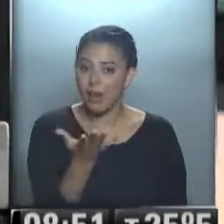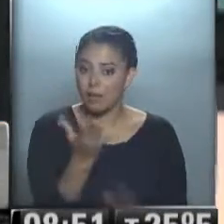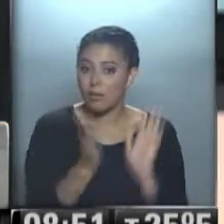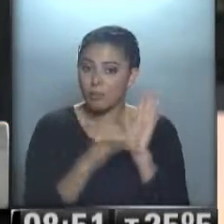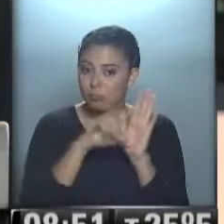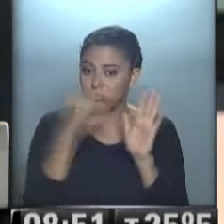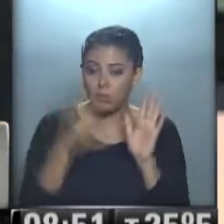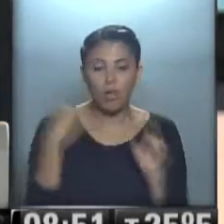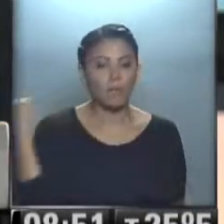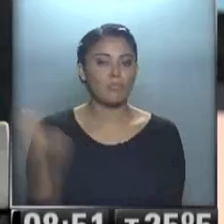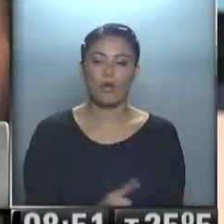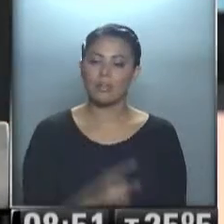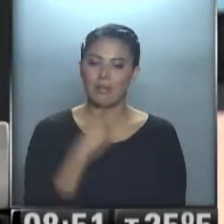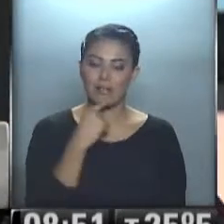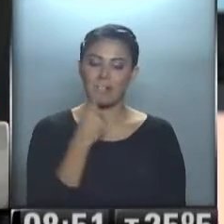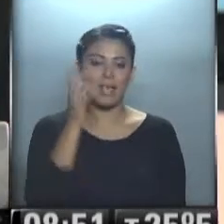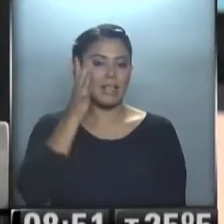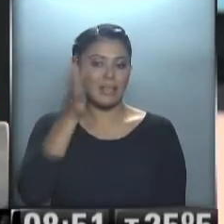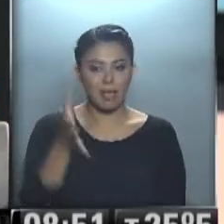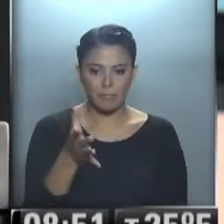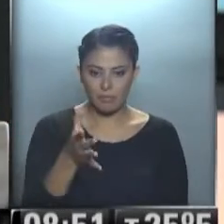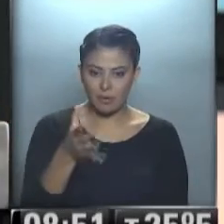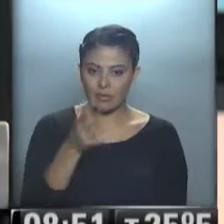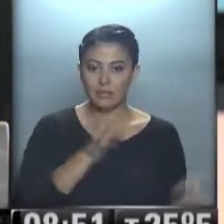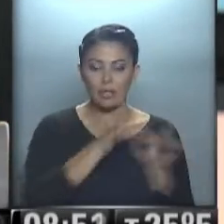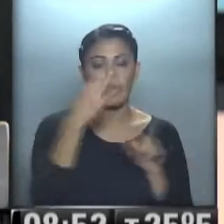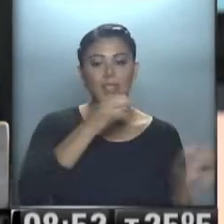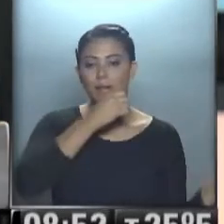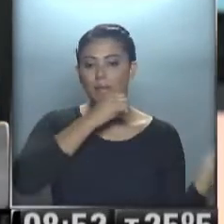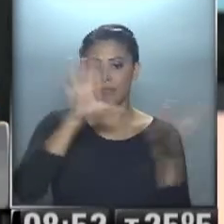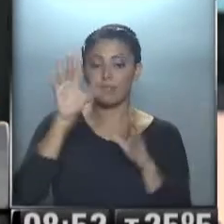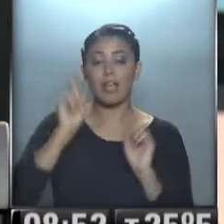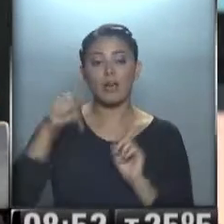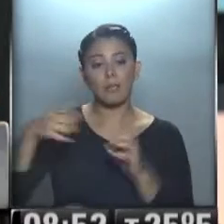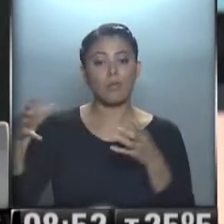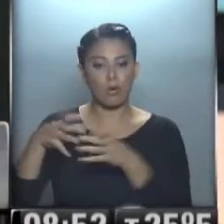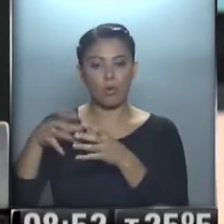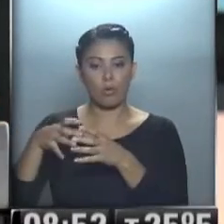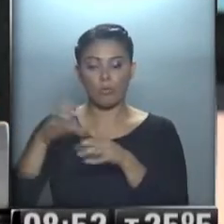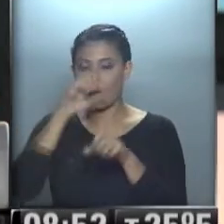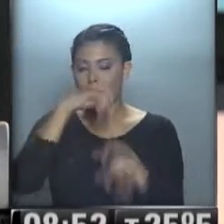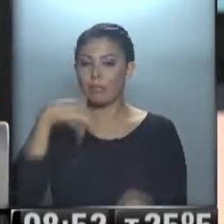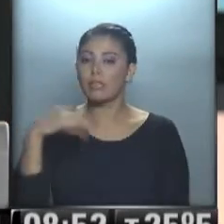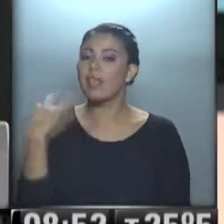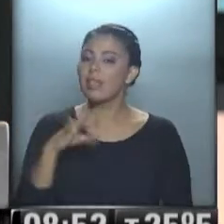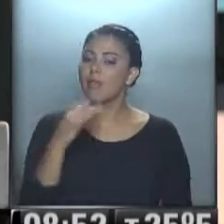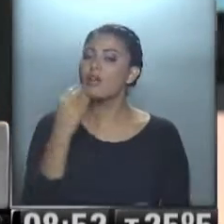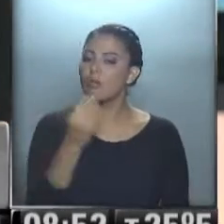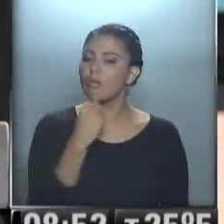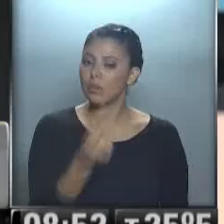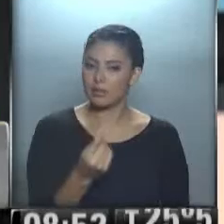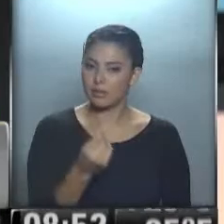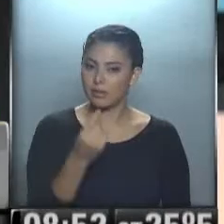imposible decir que hay un excedente que se tiene que liberar que lo que están pidiendo la mesa enlace en vez de decir esto lo que debería estar